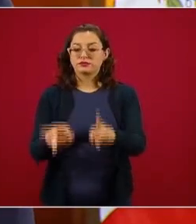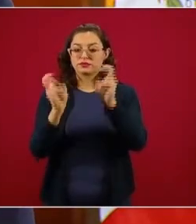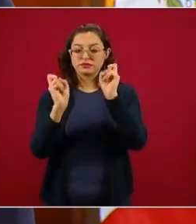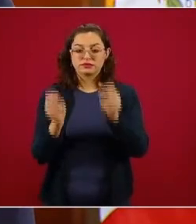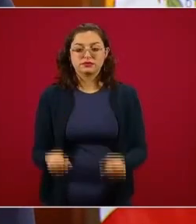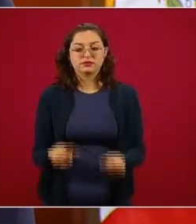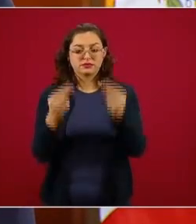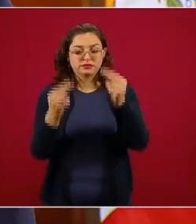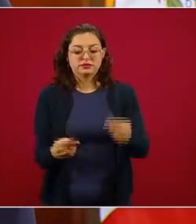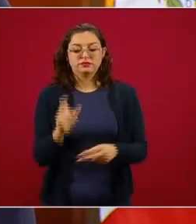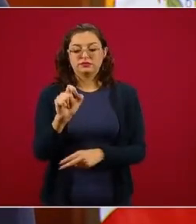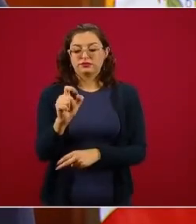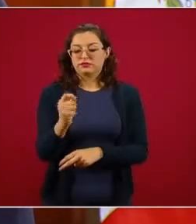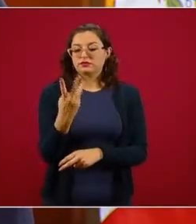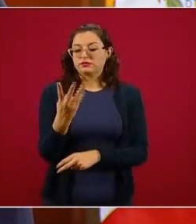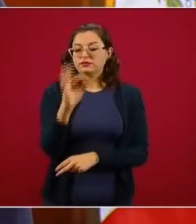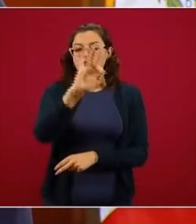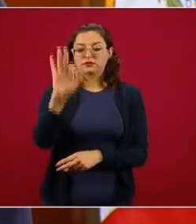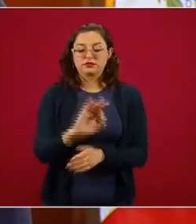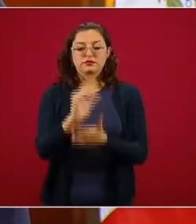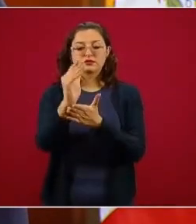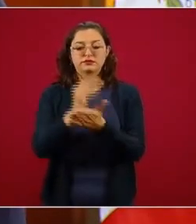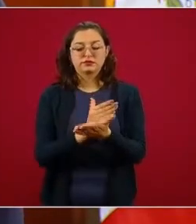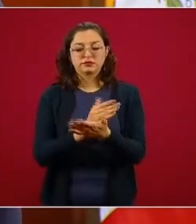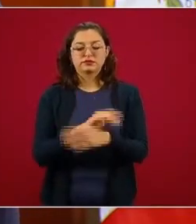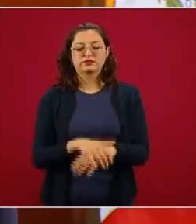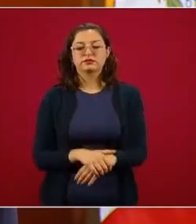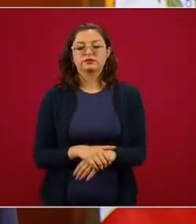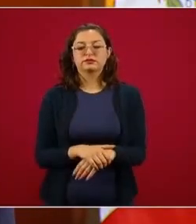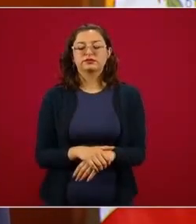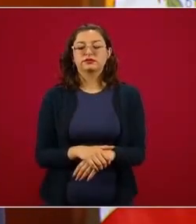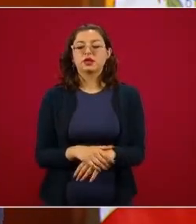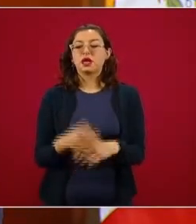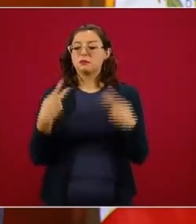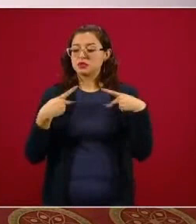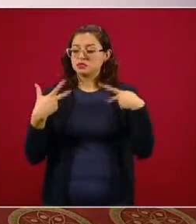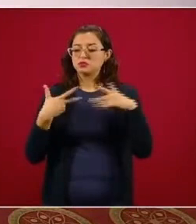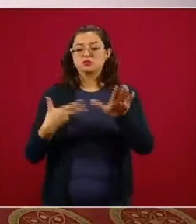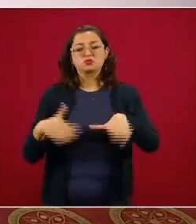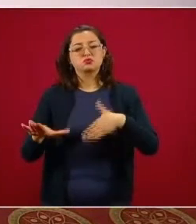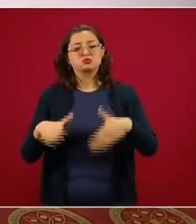negocio en 24%, el robo a transeúnte